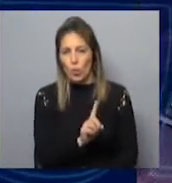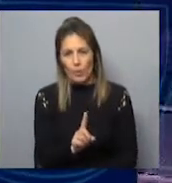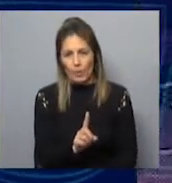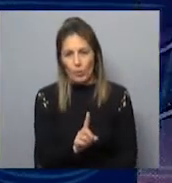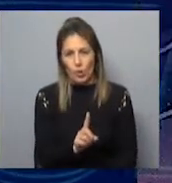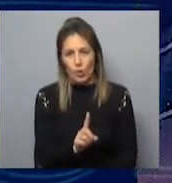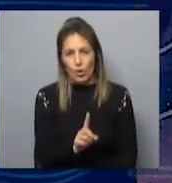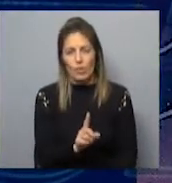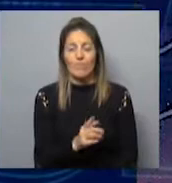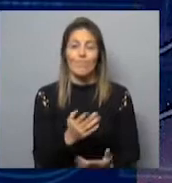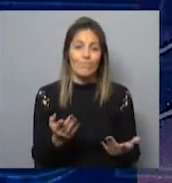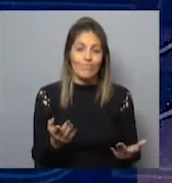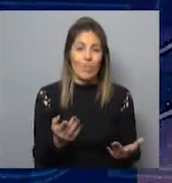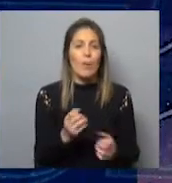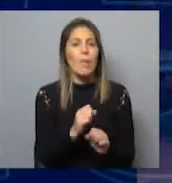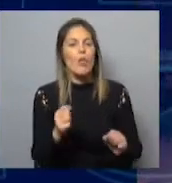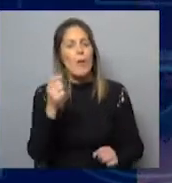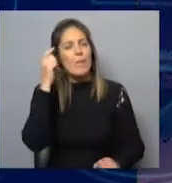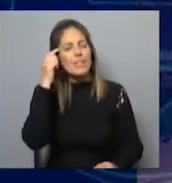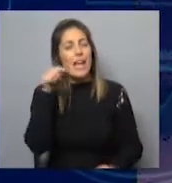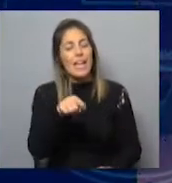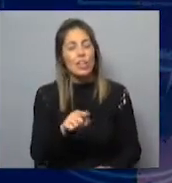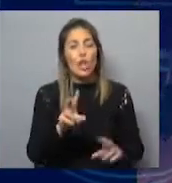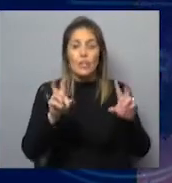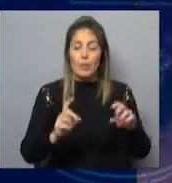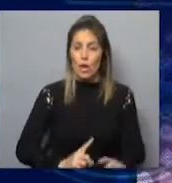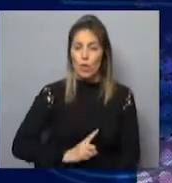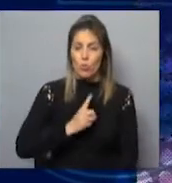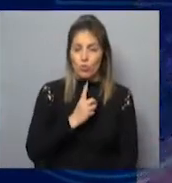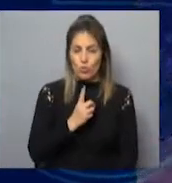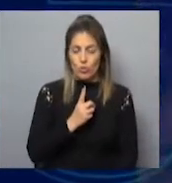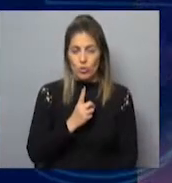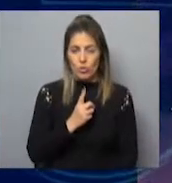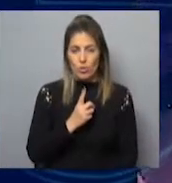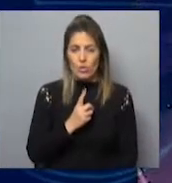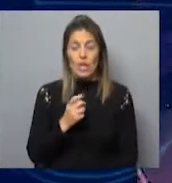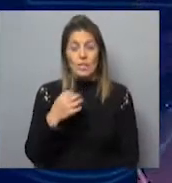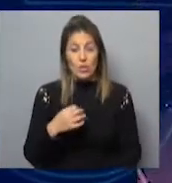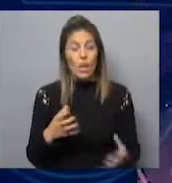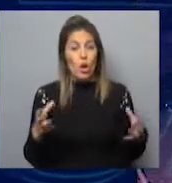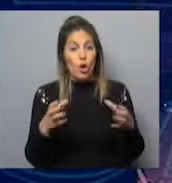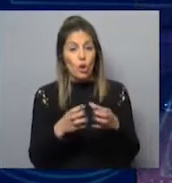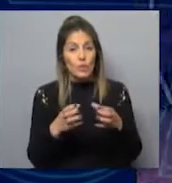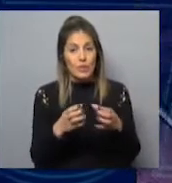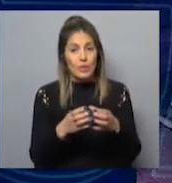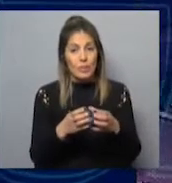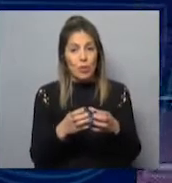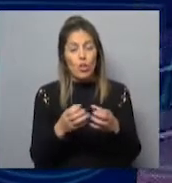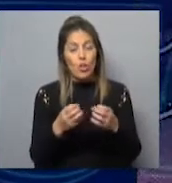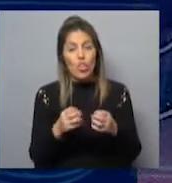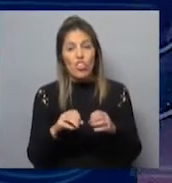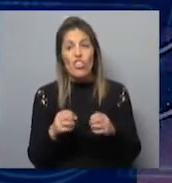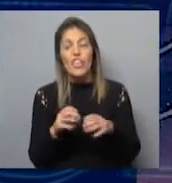entonces como para poder pensar esto del orgullo no sin duda que abarque lo colectivo no invisibiliza lo singular